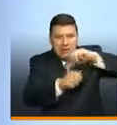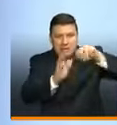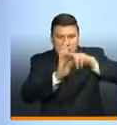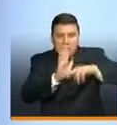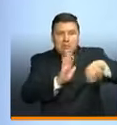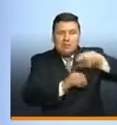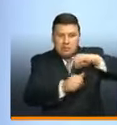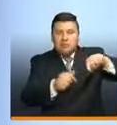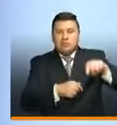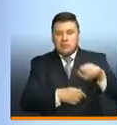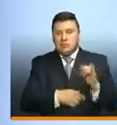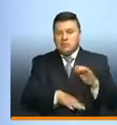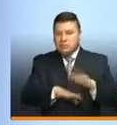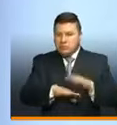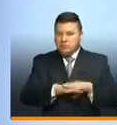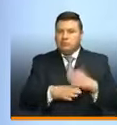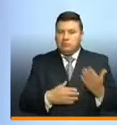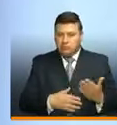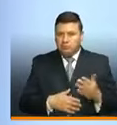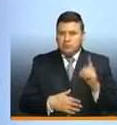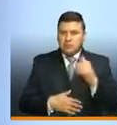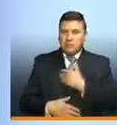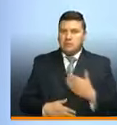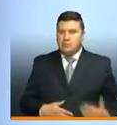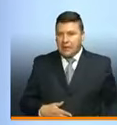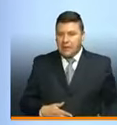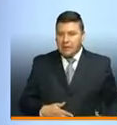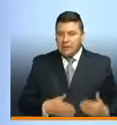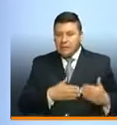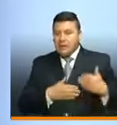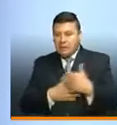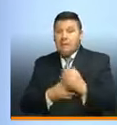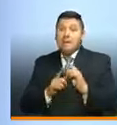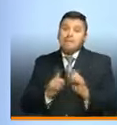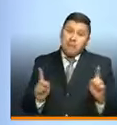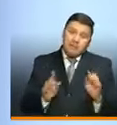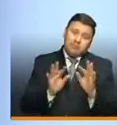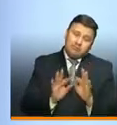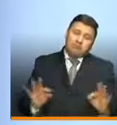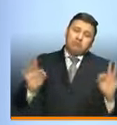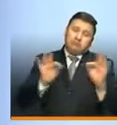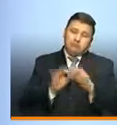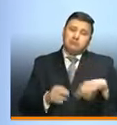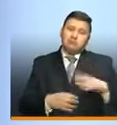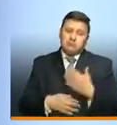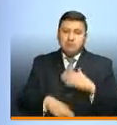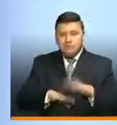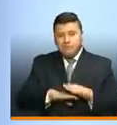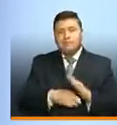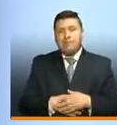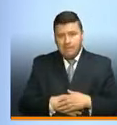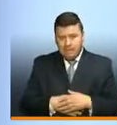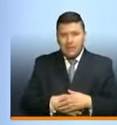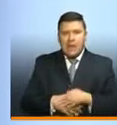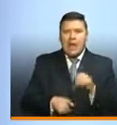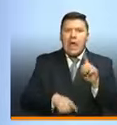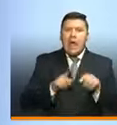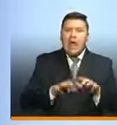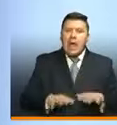protocolos se anunciarán por parte del presidente más adelante. Pero sí es importante mencionar que en